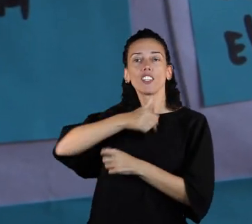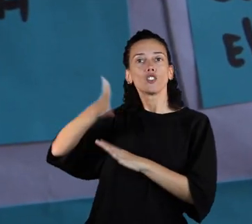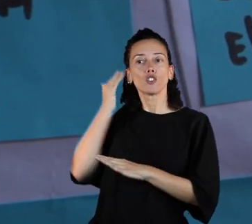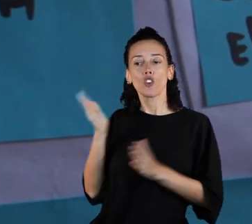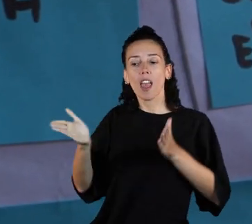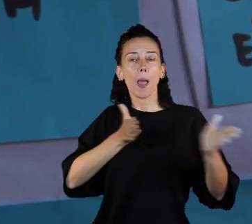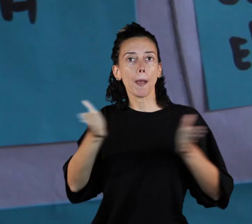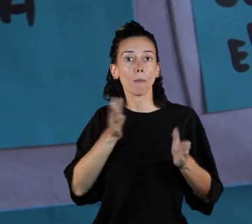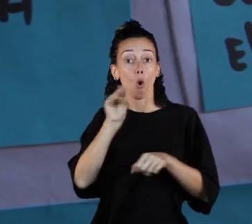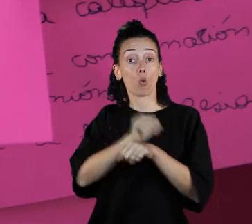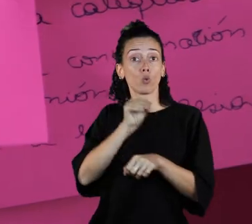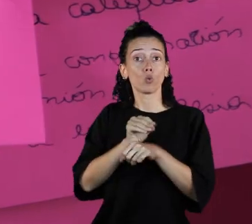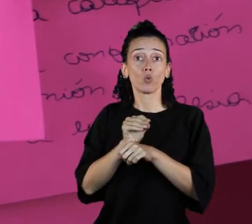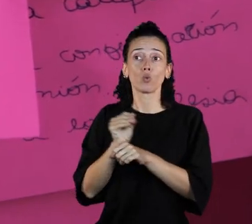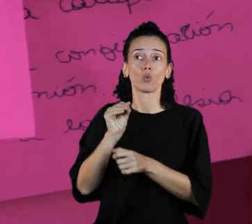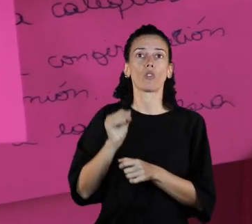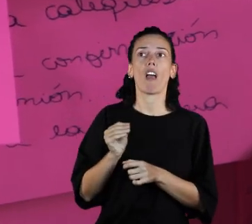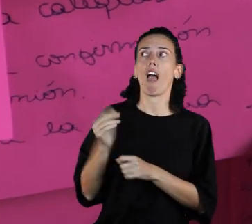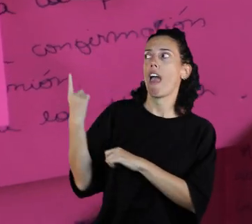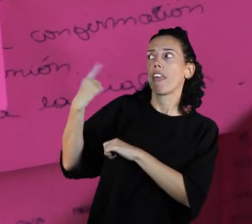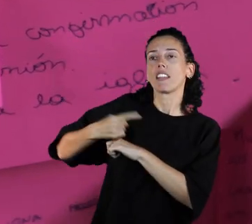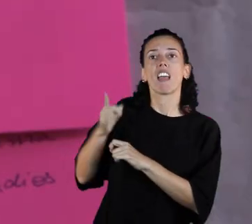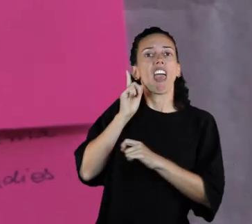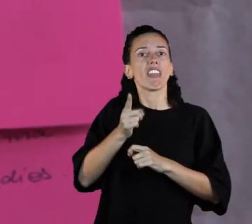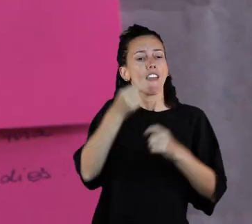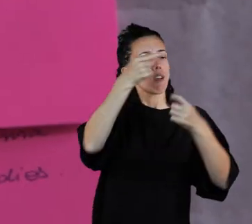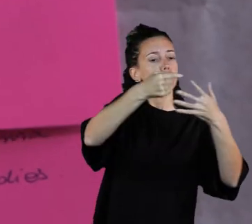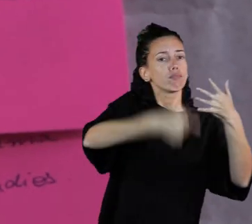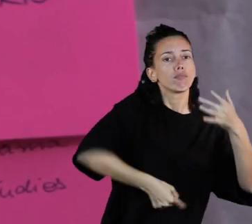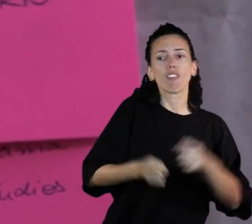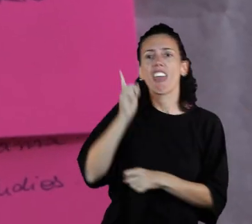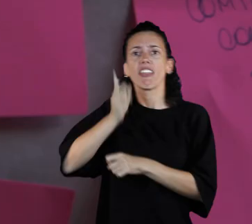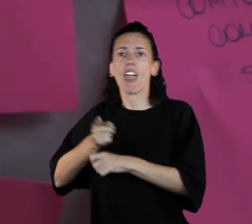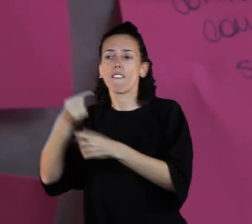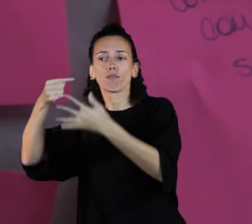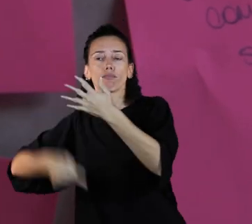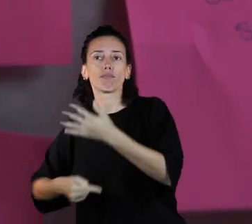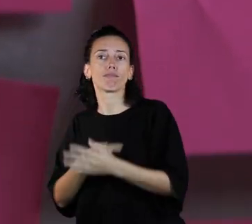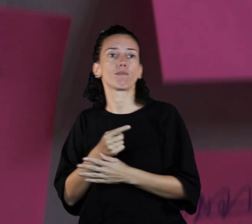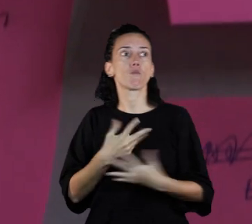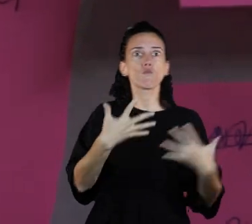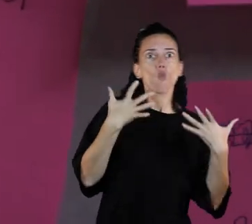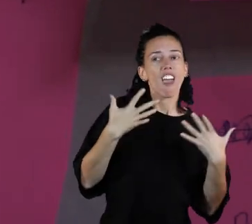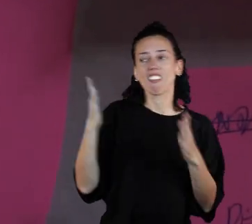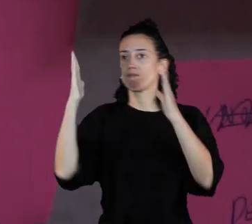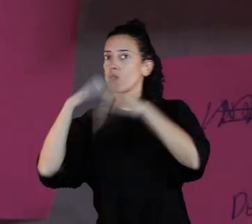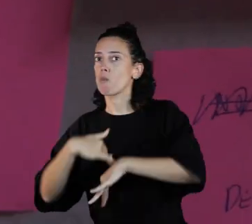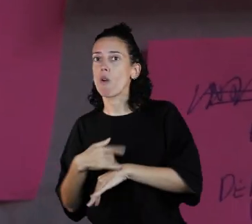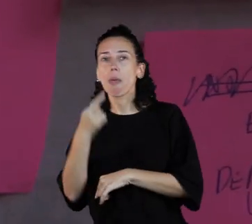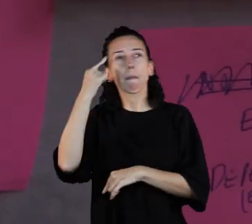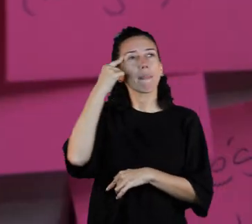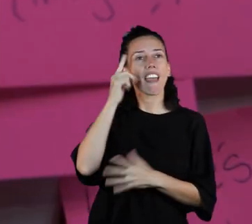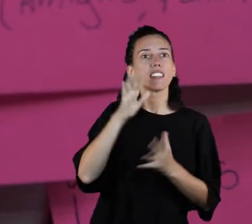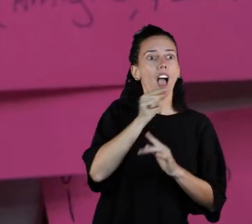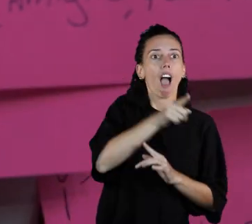cultural que nos dice cómo tenemos que ser, cómo tenemos que sentir, cómo tenemos que pensar,